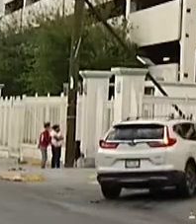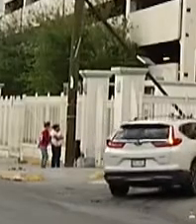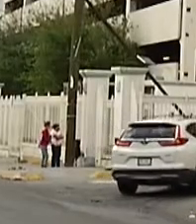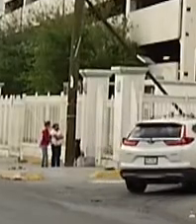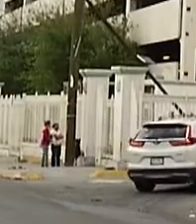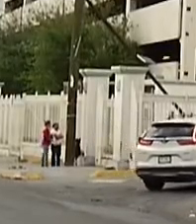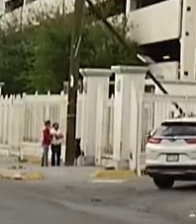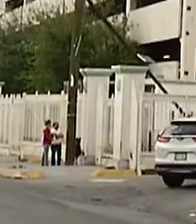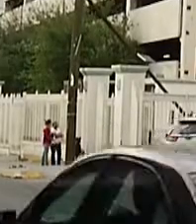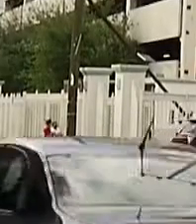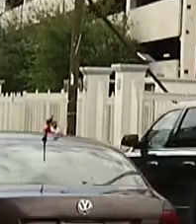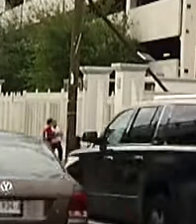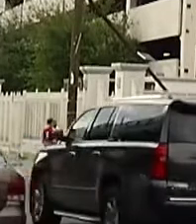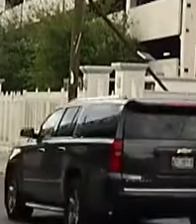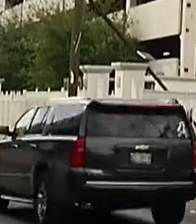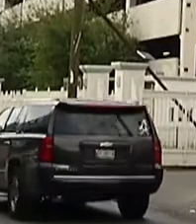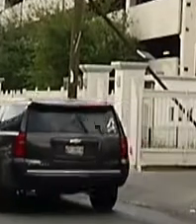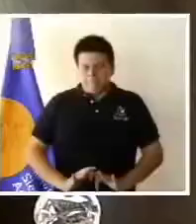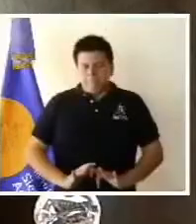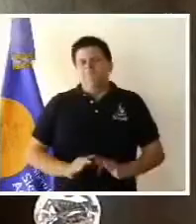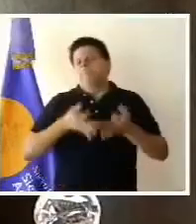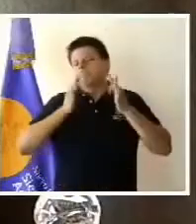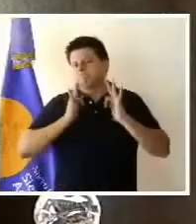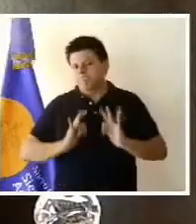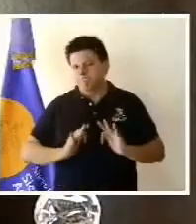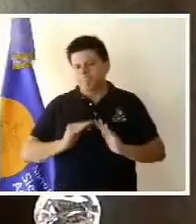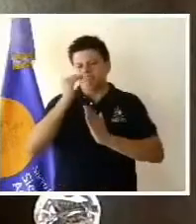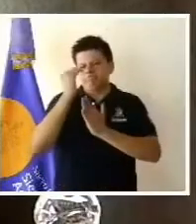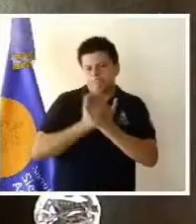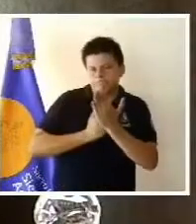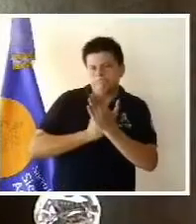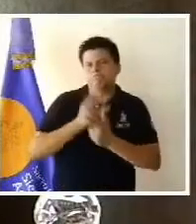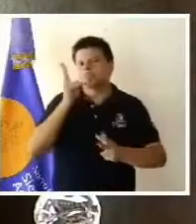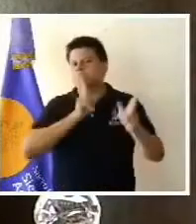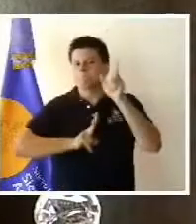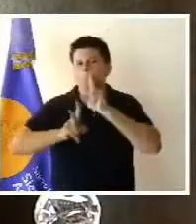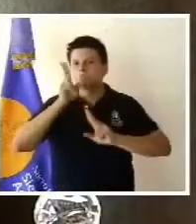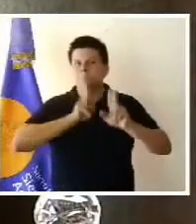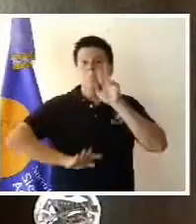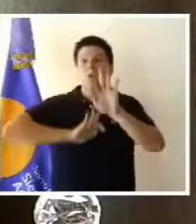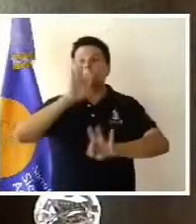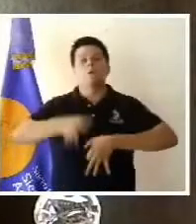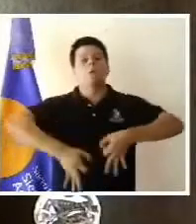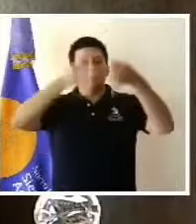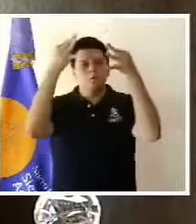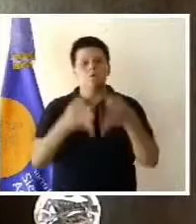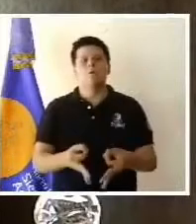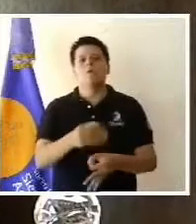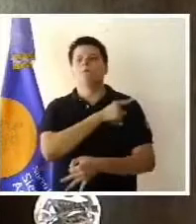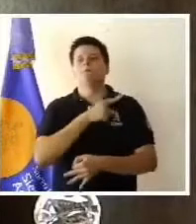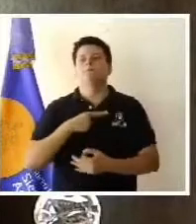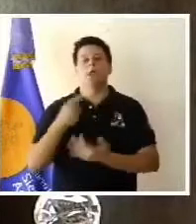pero que lo mejor es prevenir la enfermedad. Para poder atender a ustedes como se merecen,